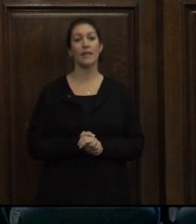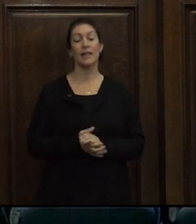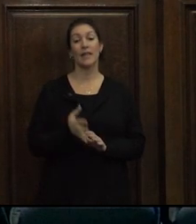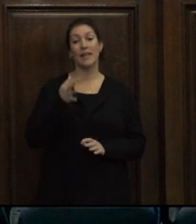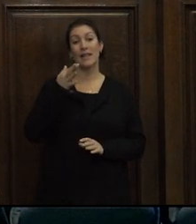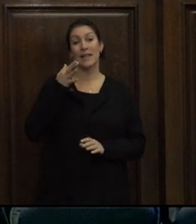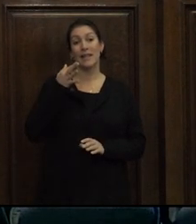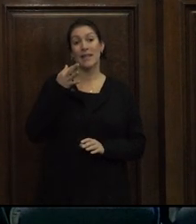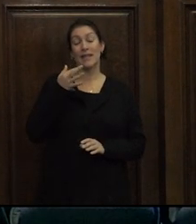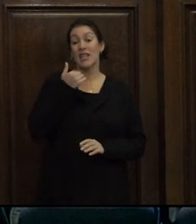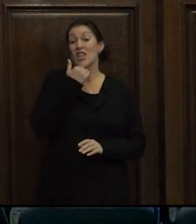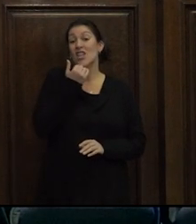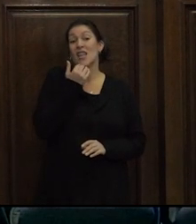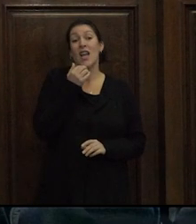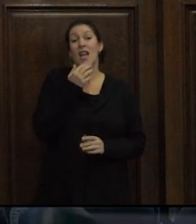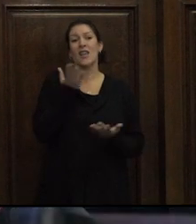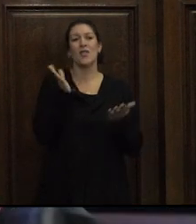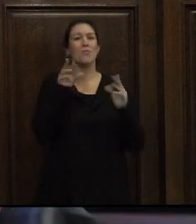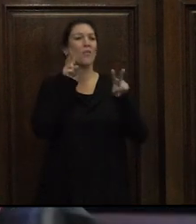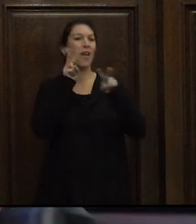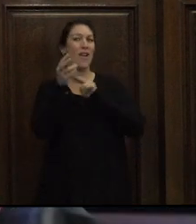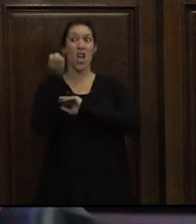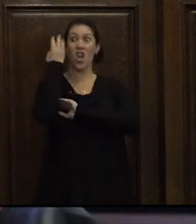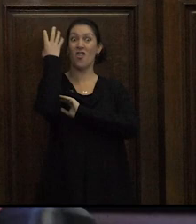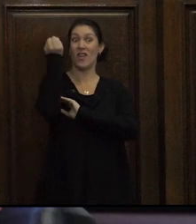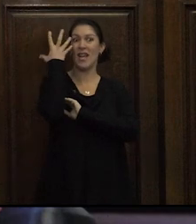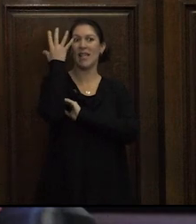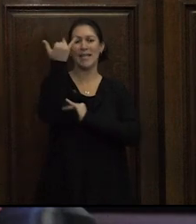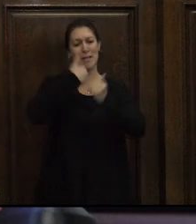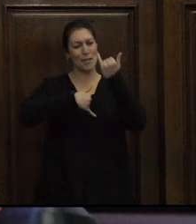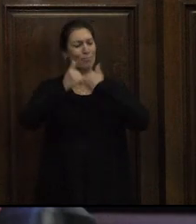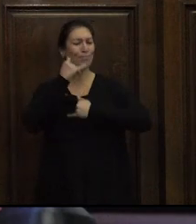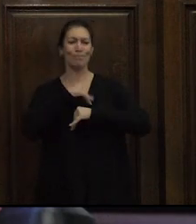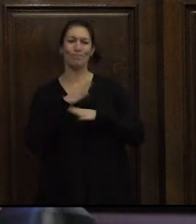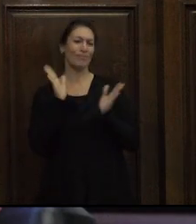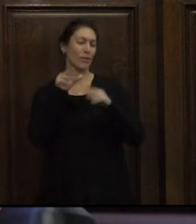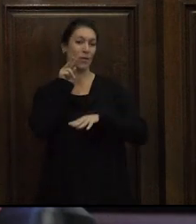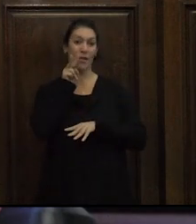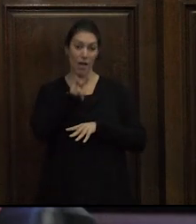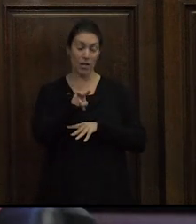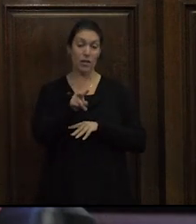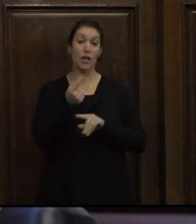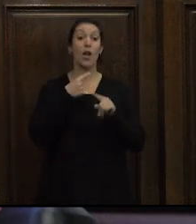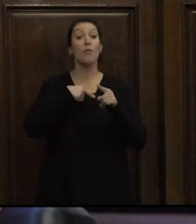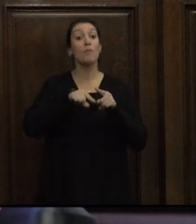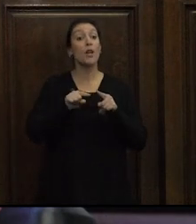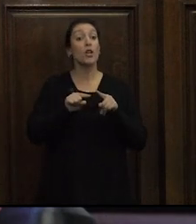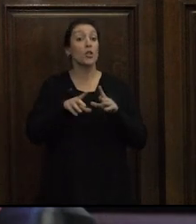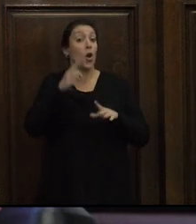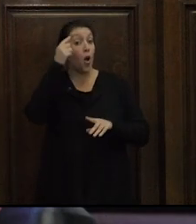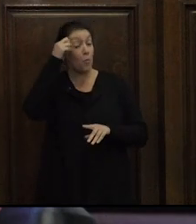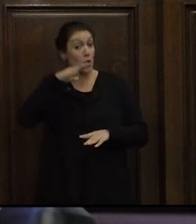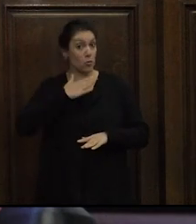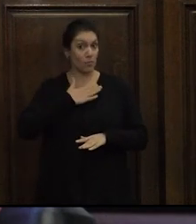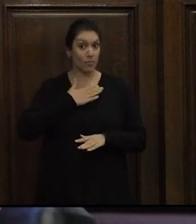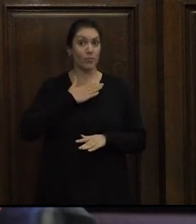la conferencia, entonces no sé si mi respuesta va en la misma dirección, pero al menos como lo interpreto